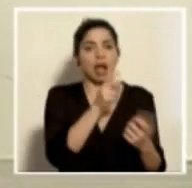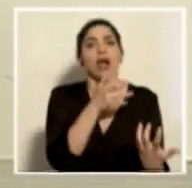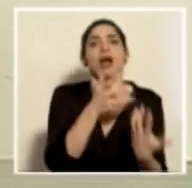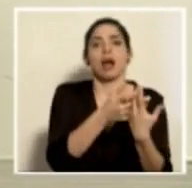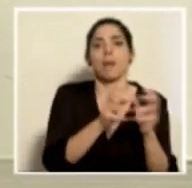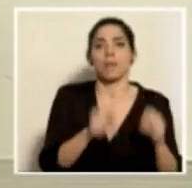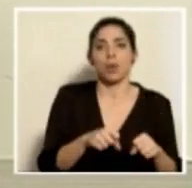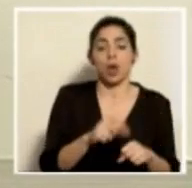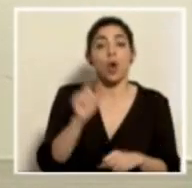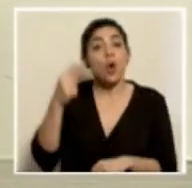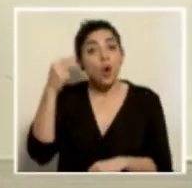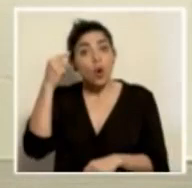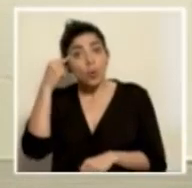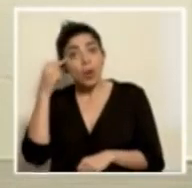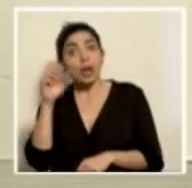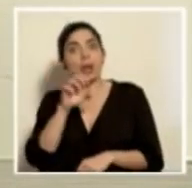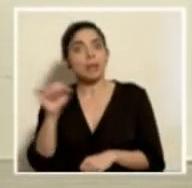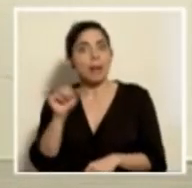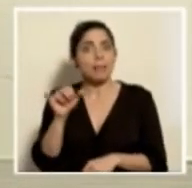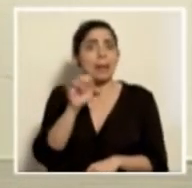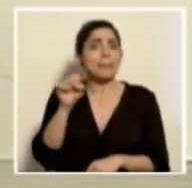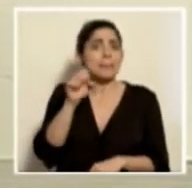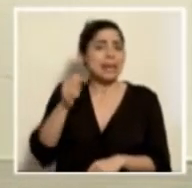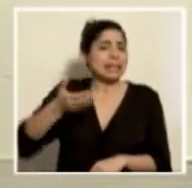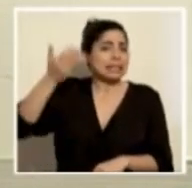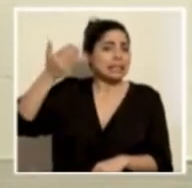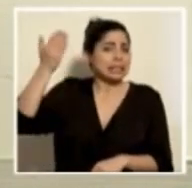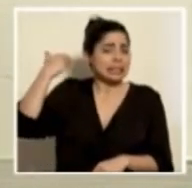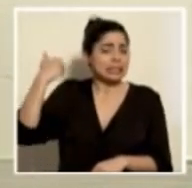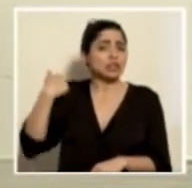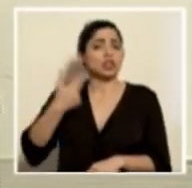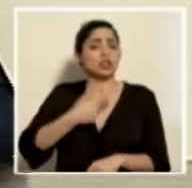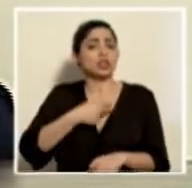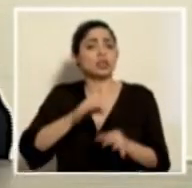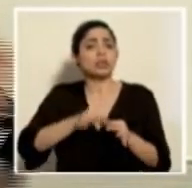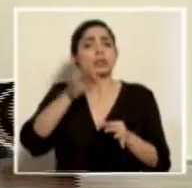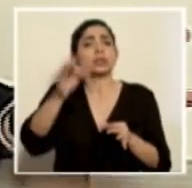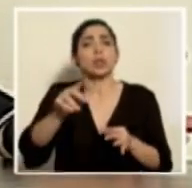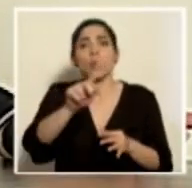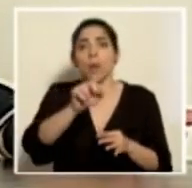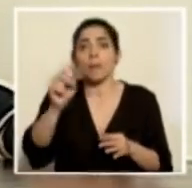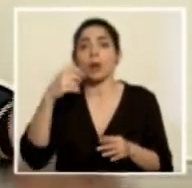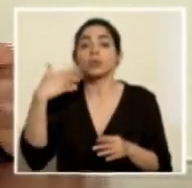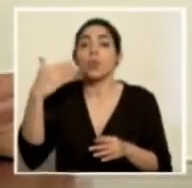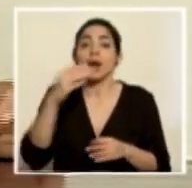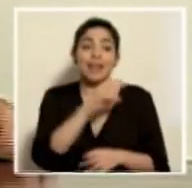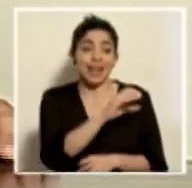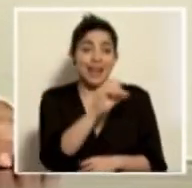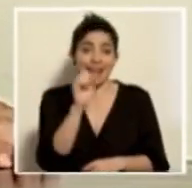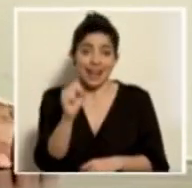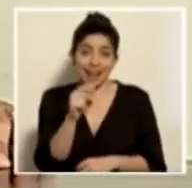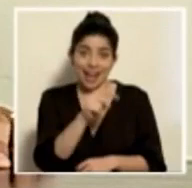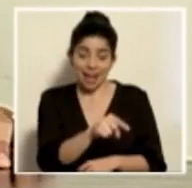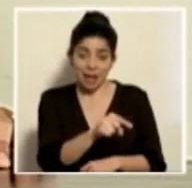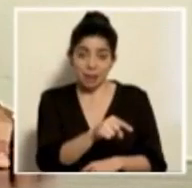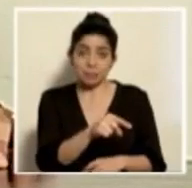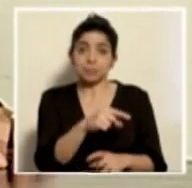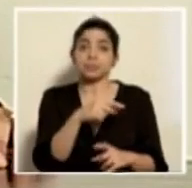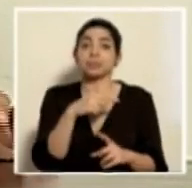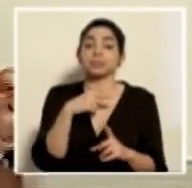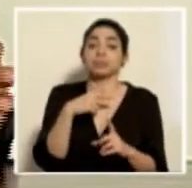La reacción del gobierno también se dio meses atrás, incluso lo ampliamos por un mes, cuando en conjunto con la Caja Costarricense del Seguro